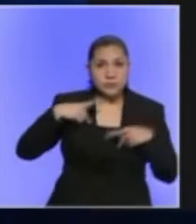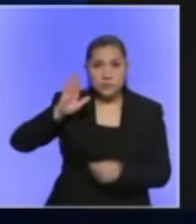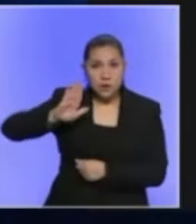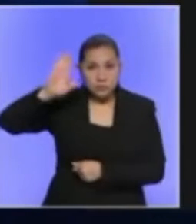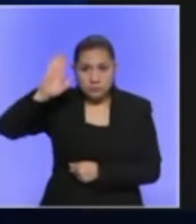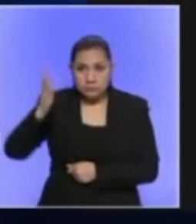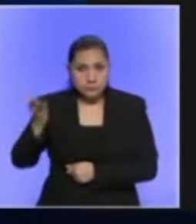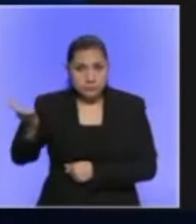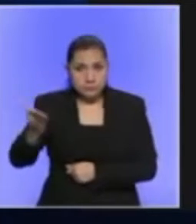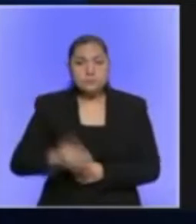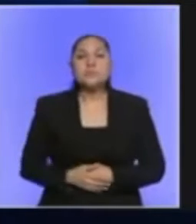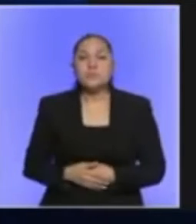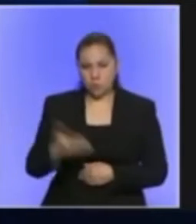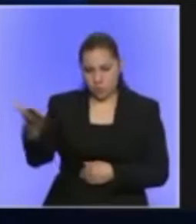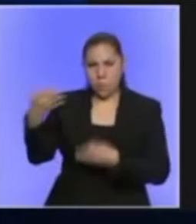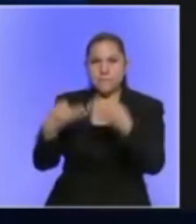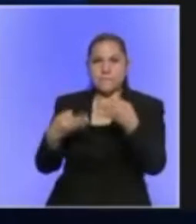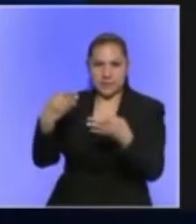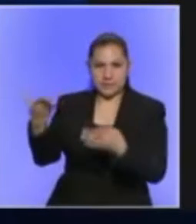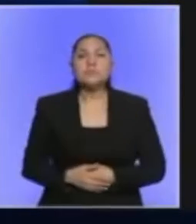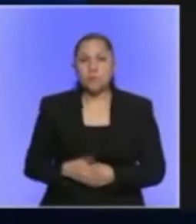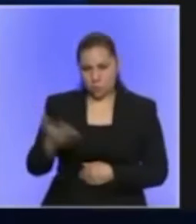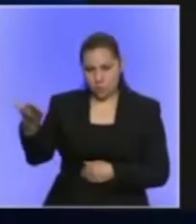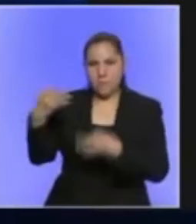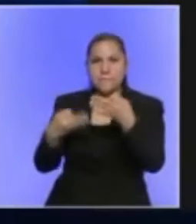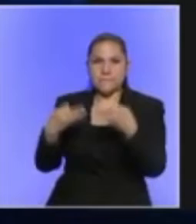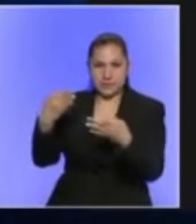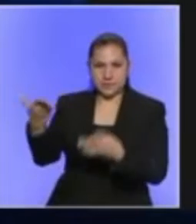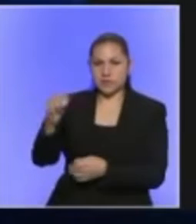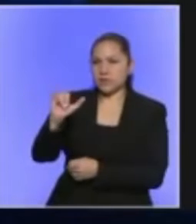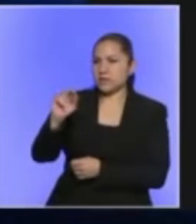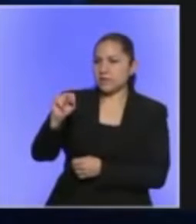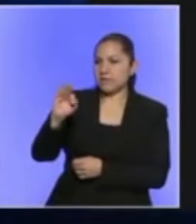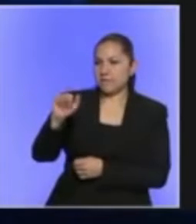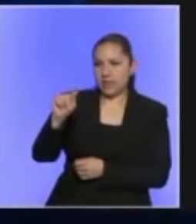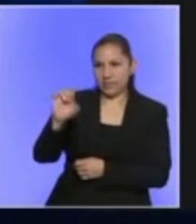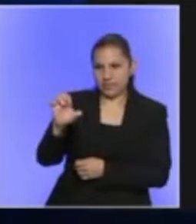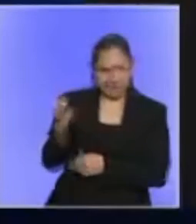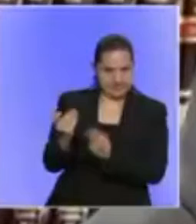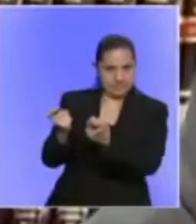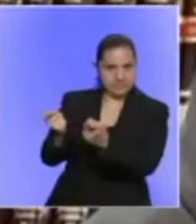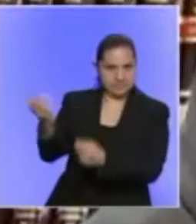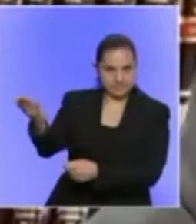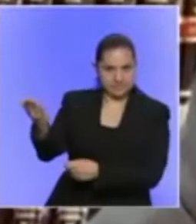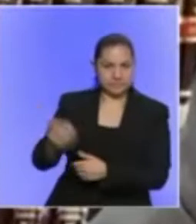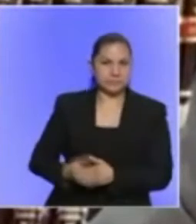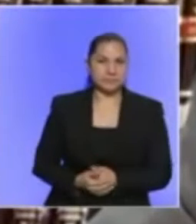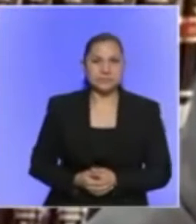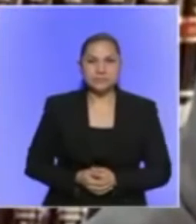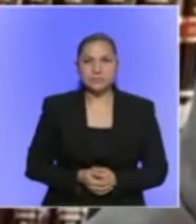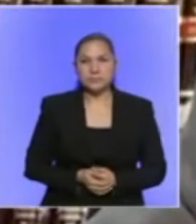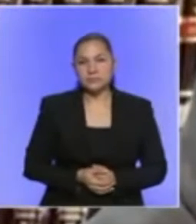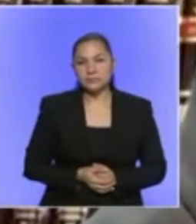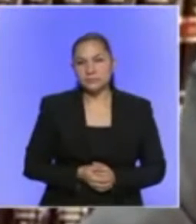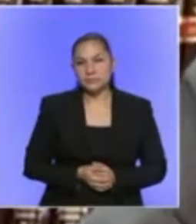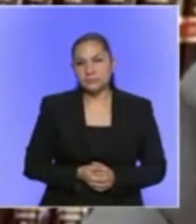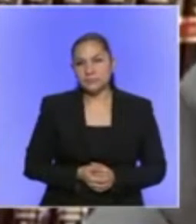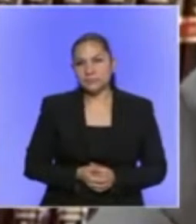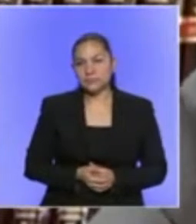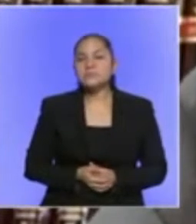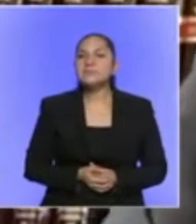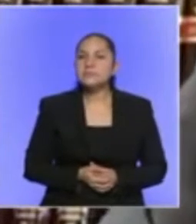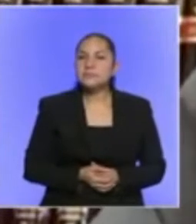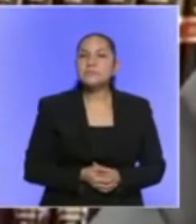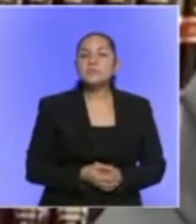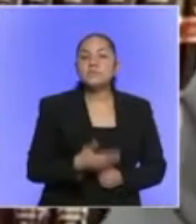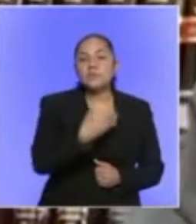en sesión pública por videoconferencia a propuesta del magistrado felipe de la matta pizaña el pleno determinó en primer lugar